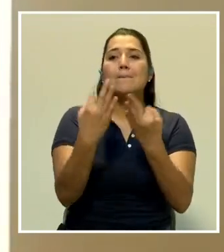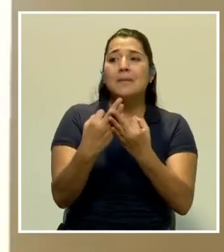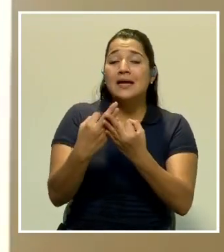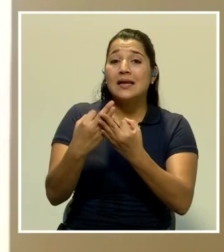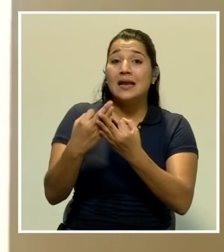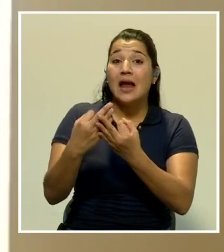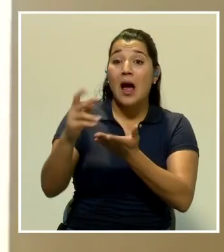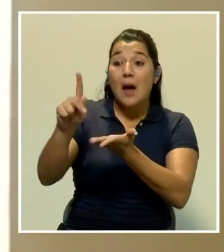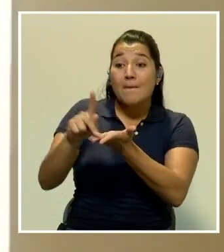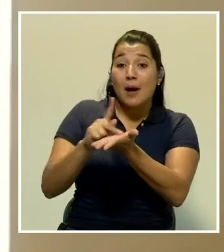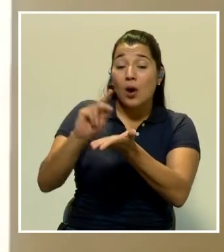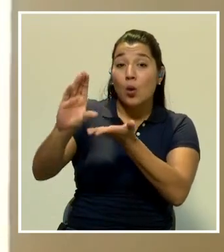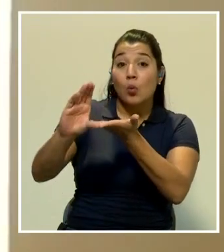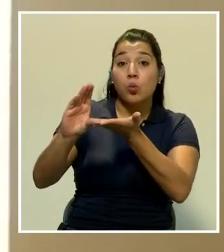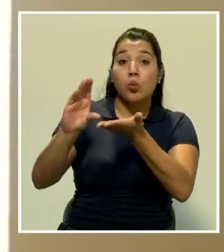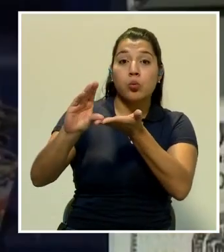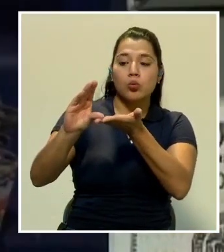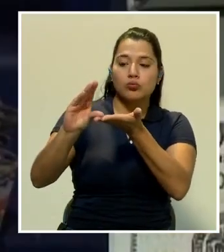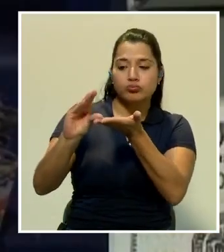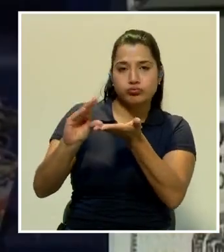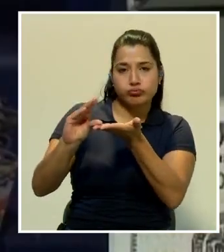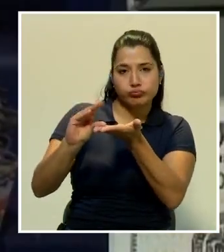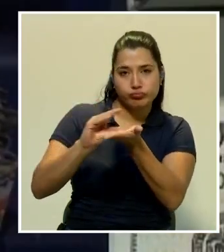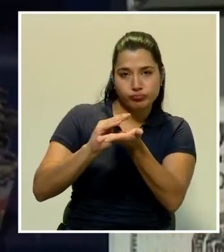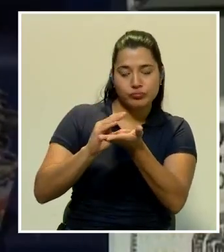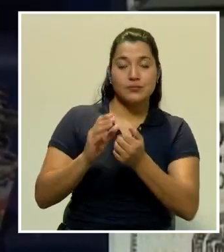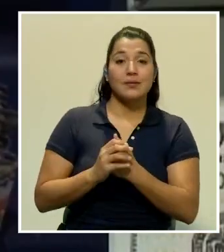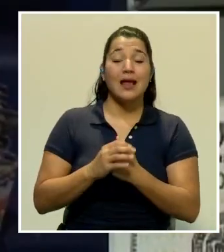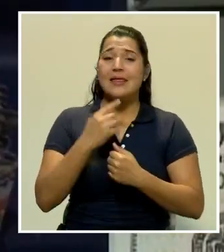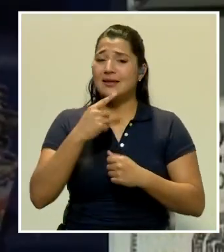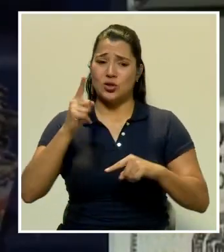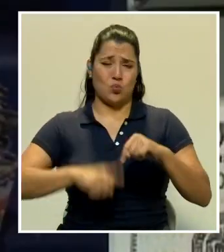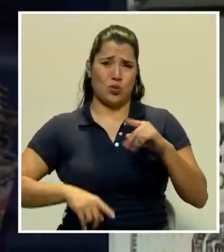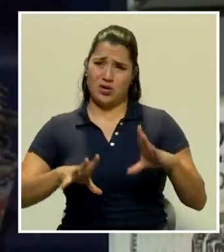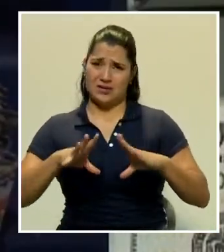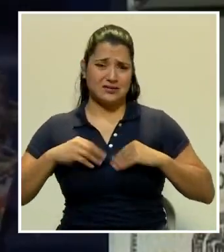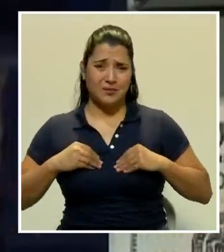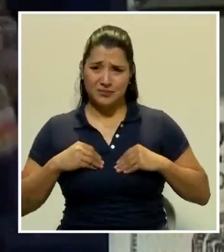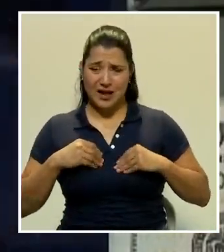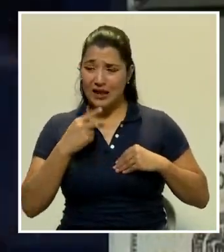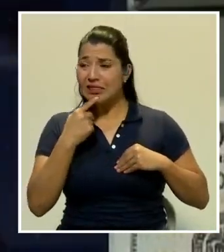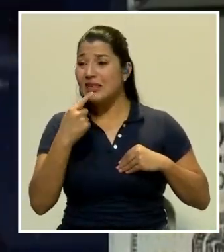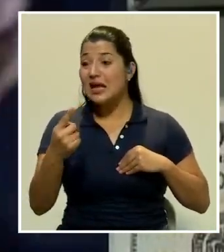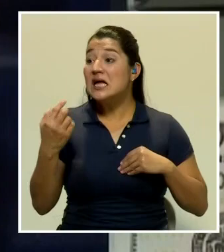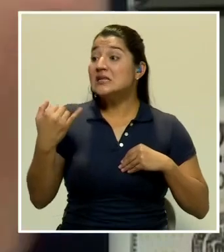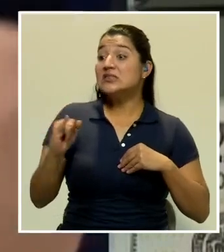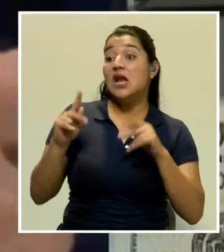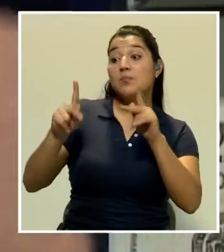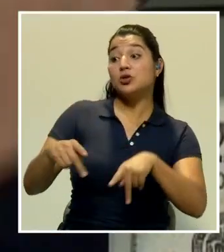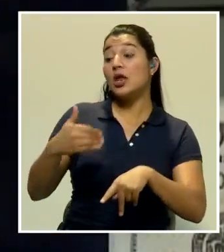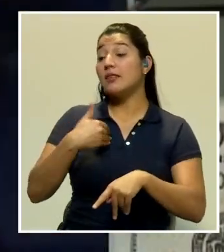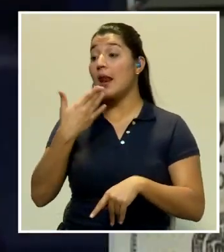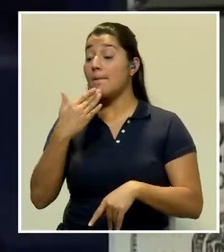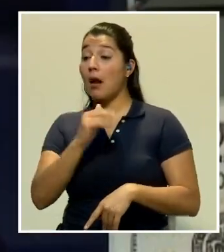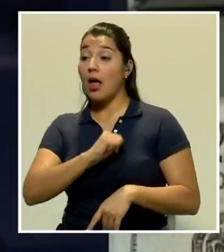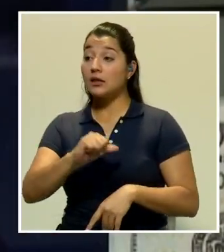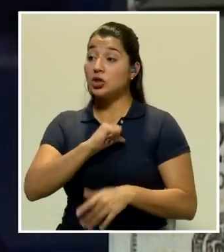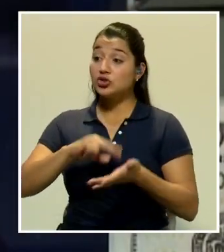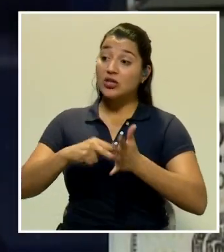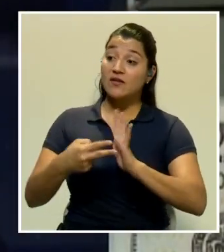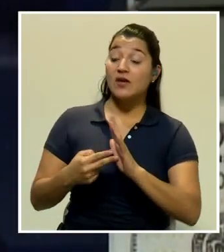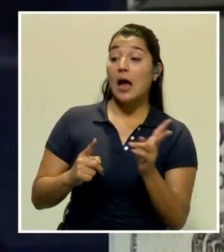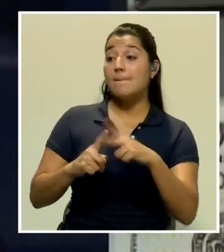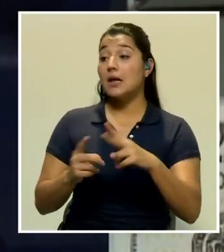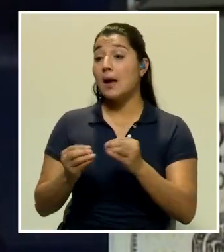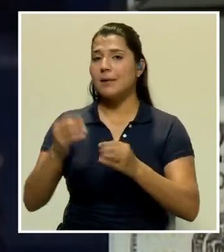de las capacidades de inversión de las empresas. Montero resaltó que es inaceptable que se diga que si los ciudadanos tienen malas conductas habrá más